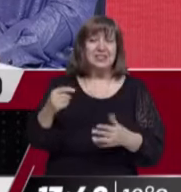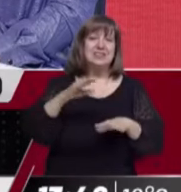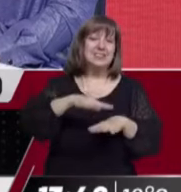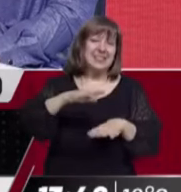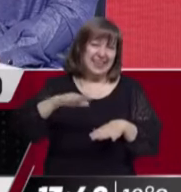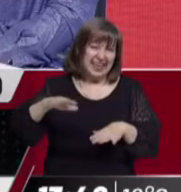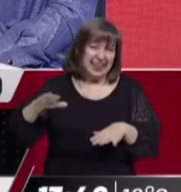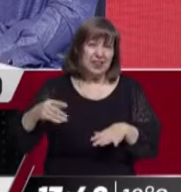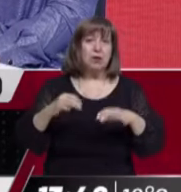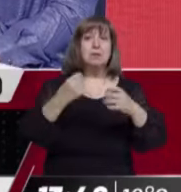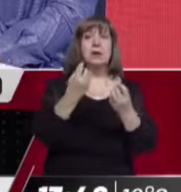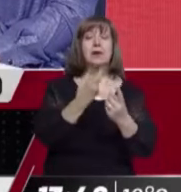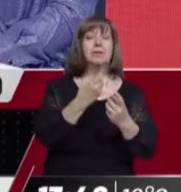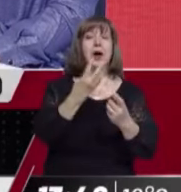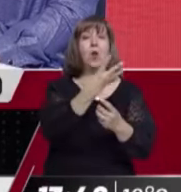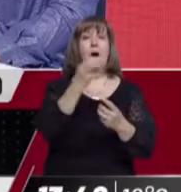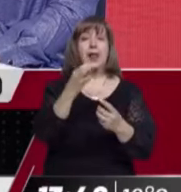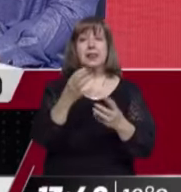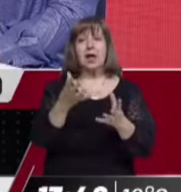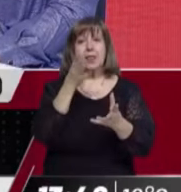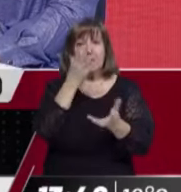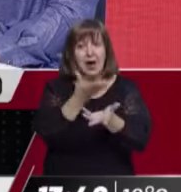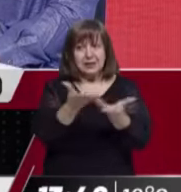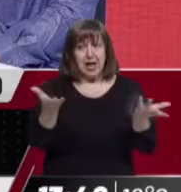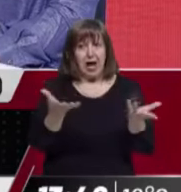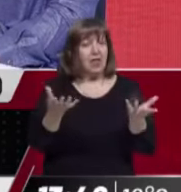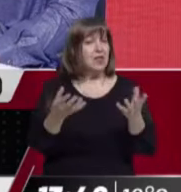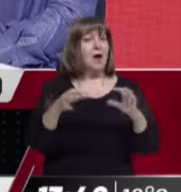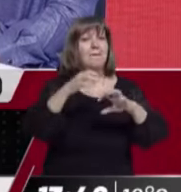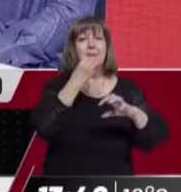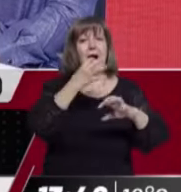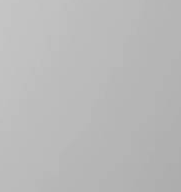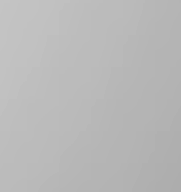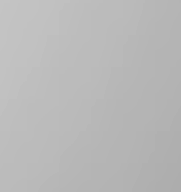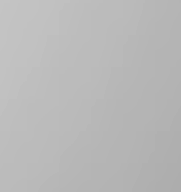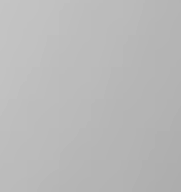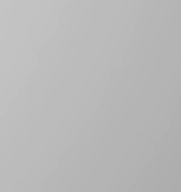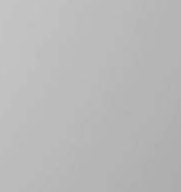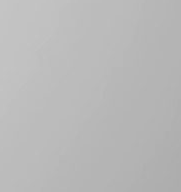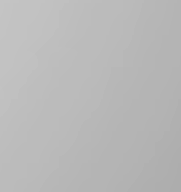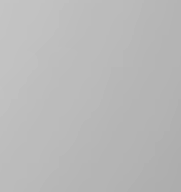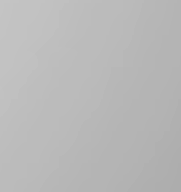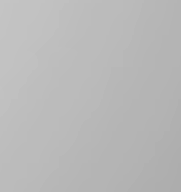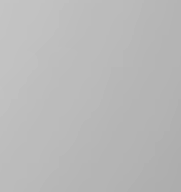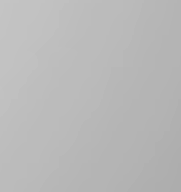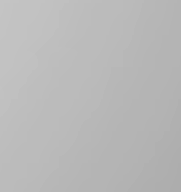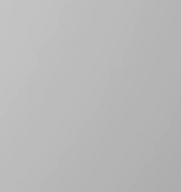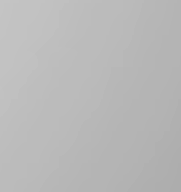Veremos qué responden en las próximas horas, seguramente vamos a tener para compartir alguna novedad también de parte de supervisión.